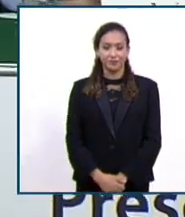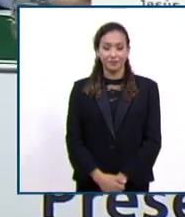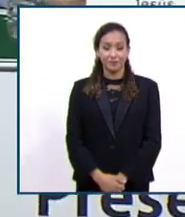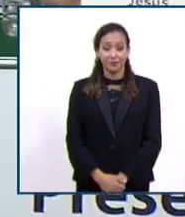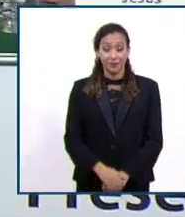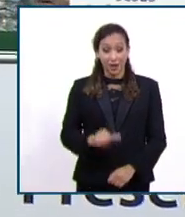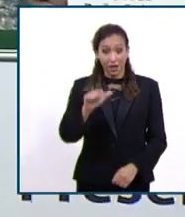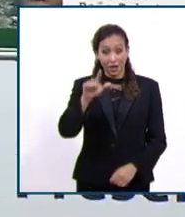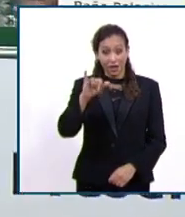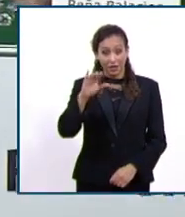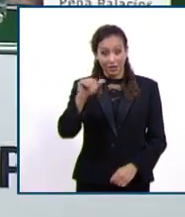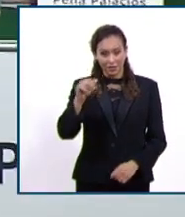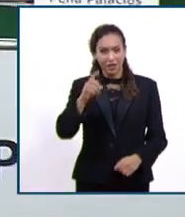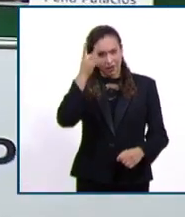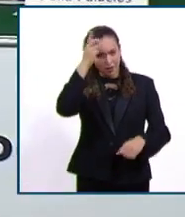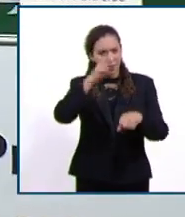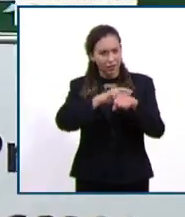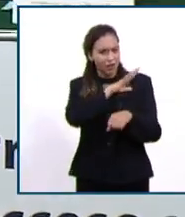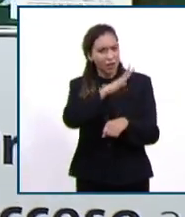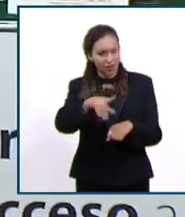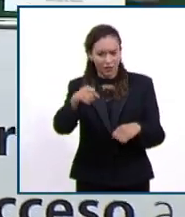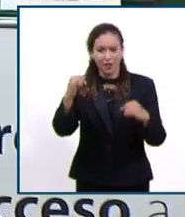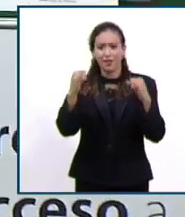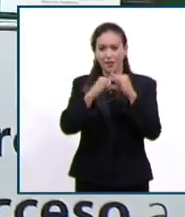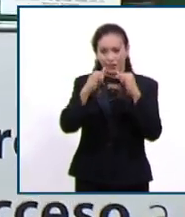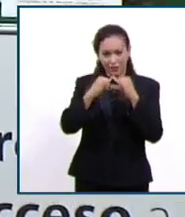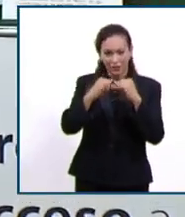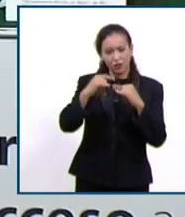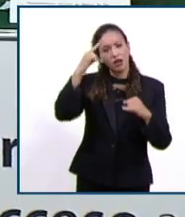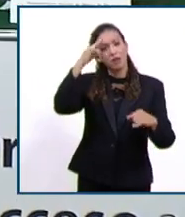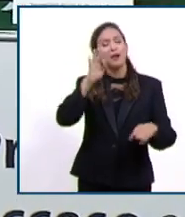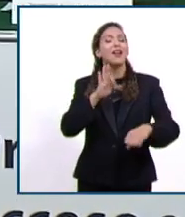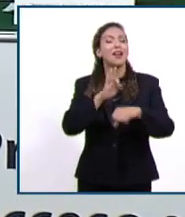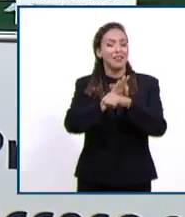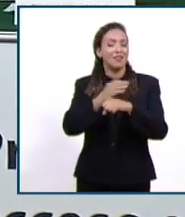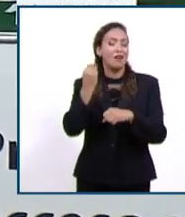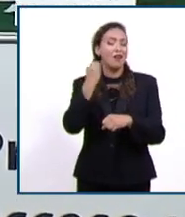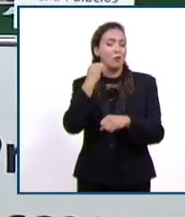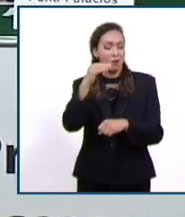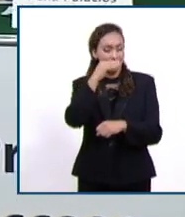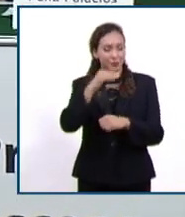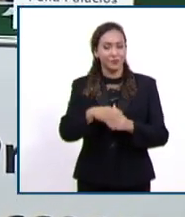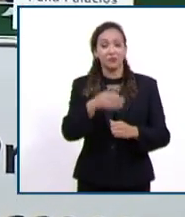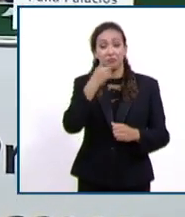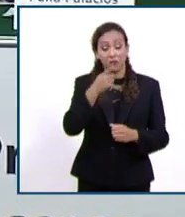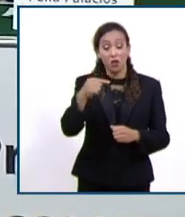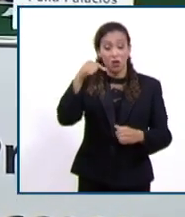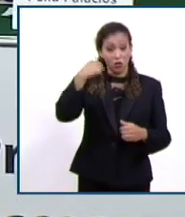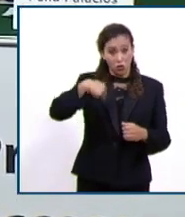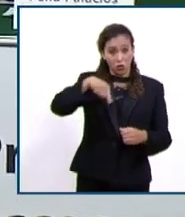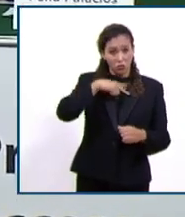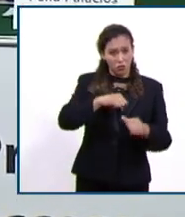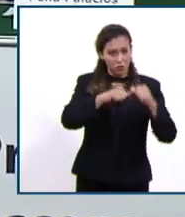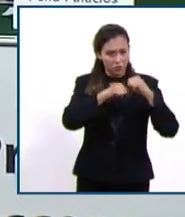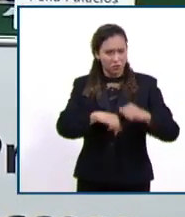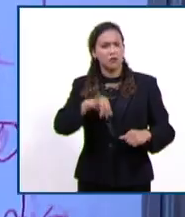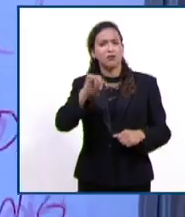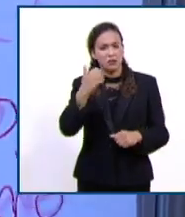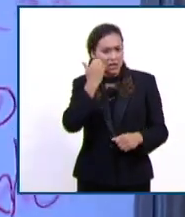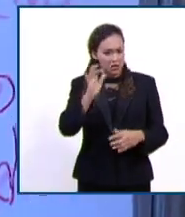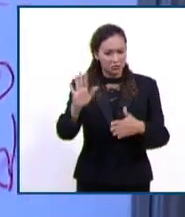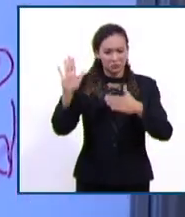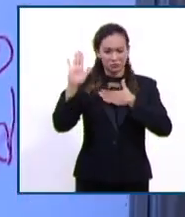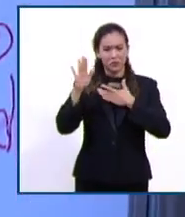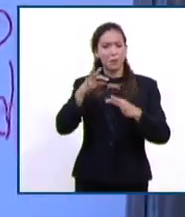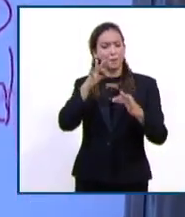Taísia Cruz Parcero, directora general del Instituto Federal de Defensoría Pública, aseguró que el Poder Judicial Federal está comprometido para